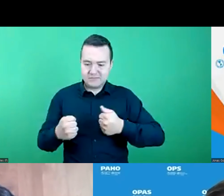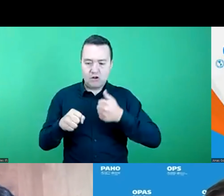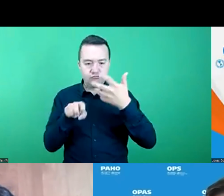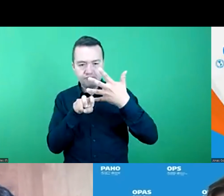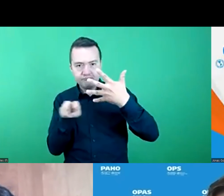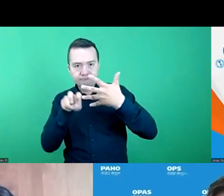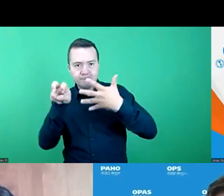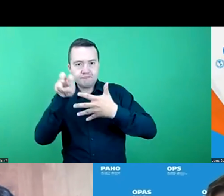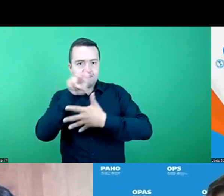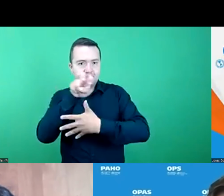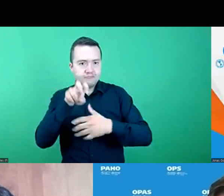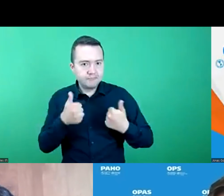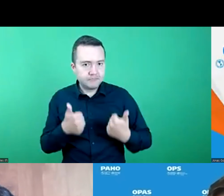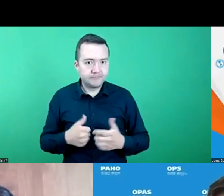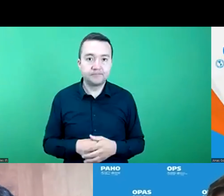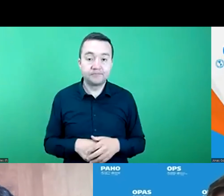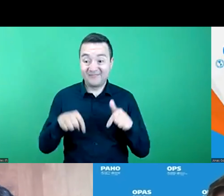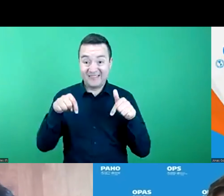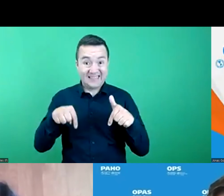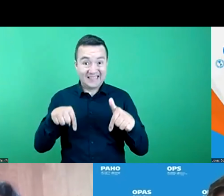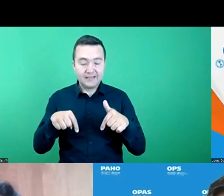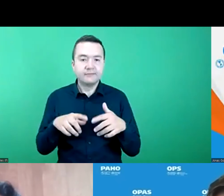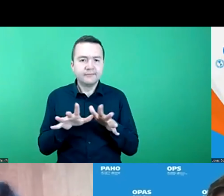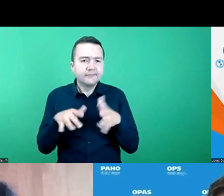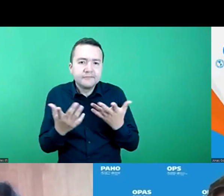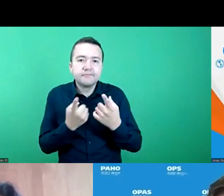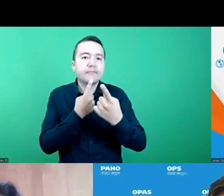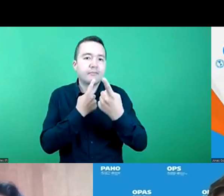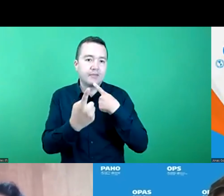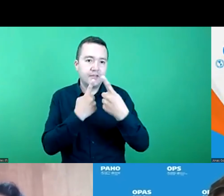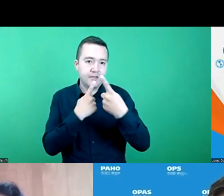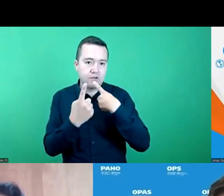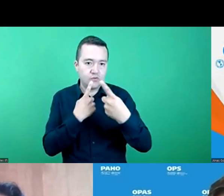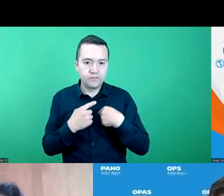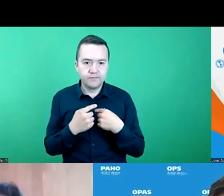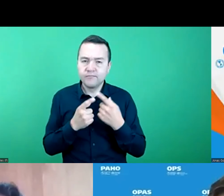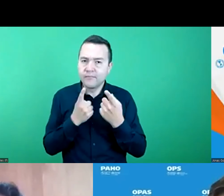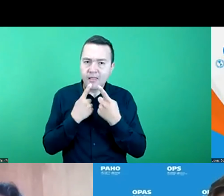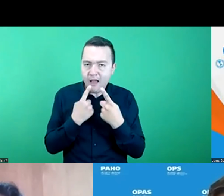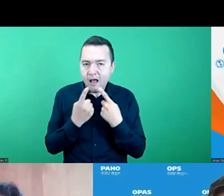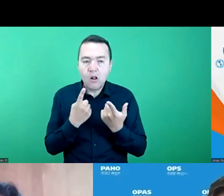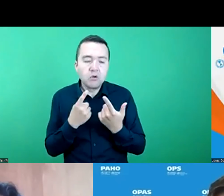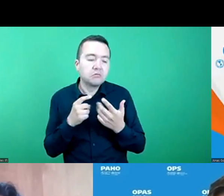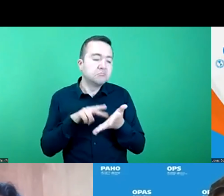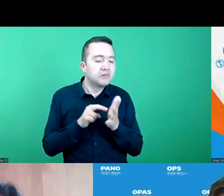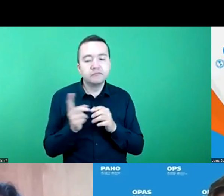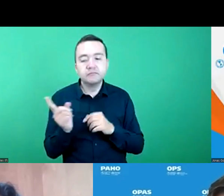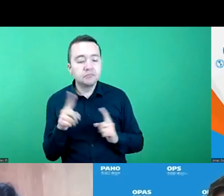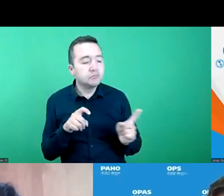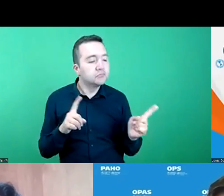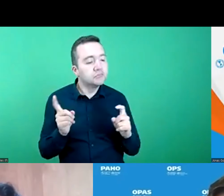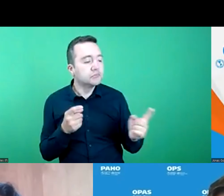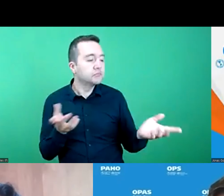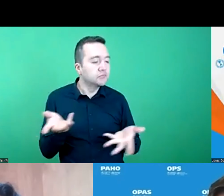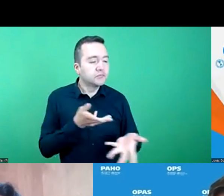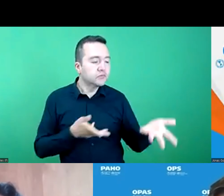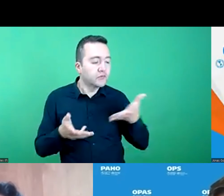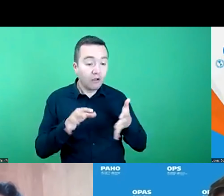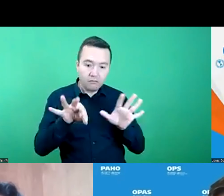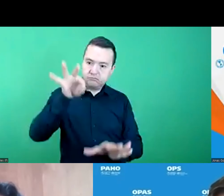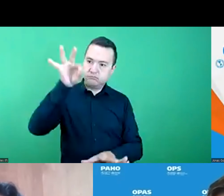generar ojalá nuevas preguntas que nos realmente nos lleven a la acción, que nos posicionen a todos